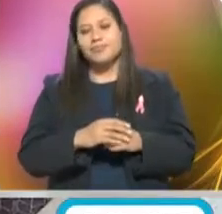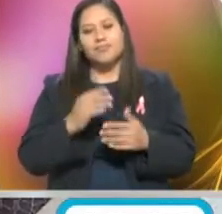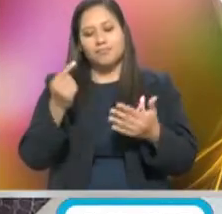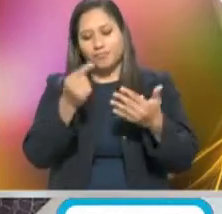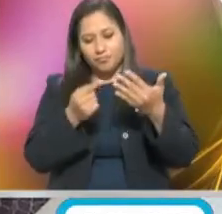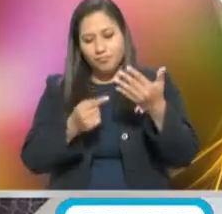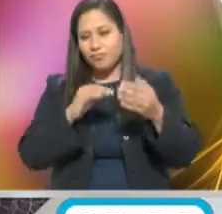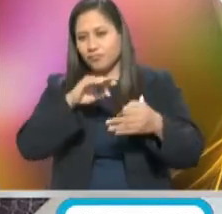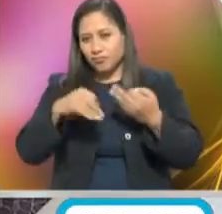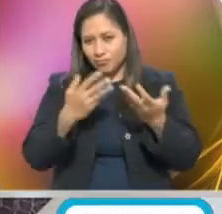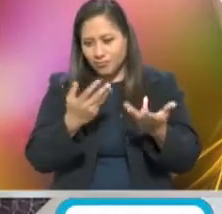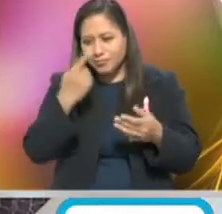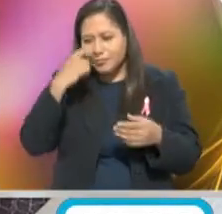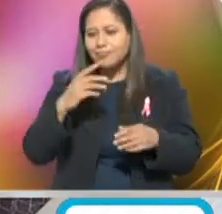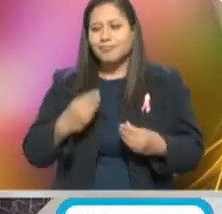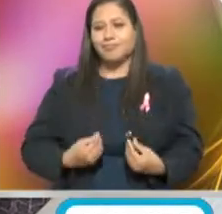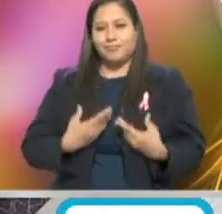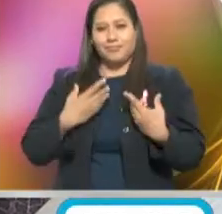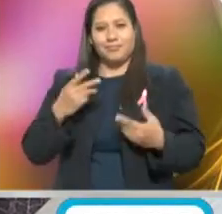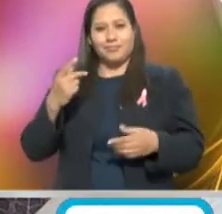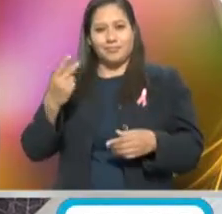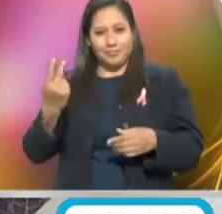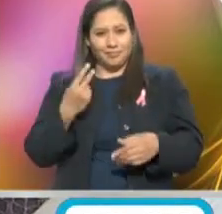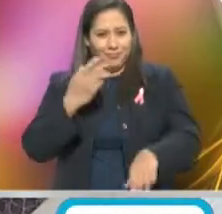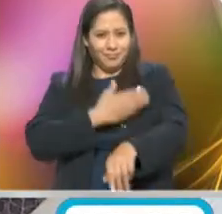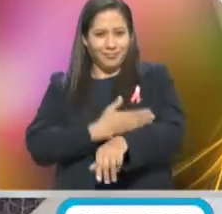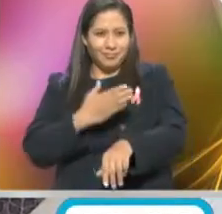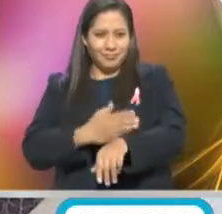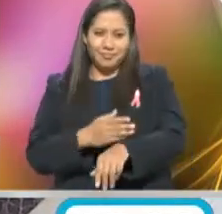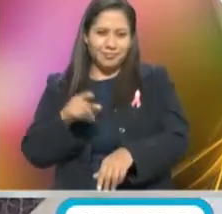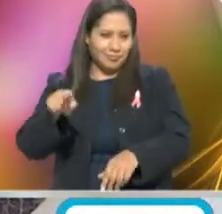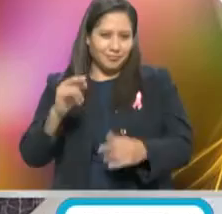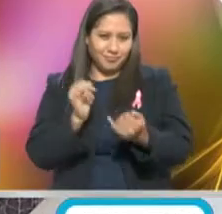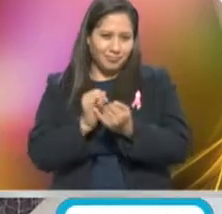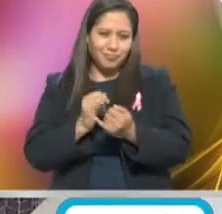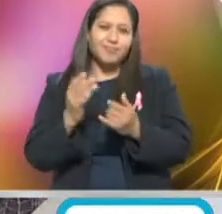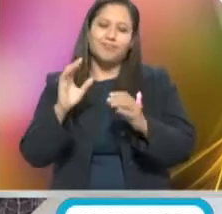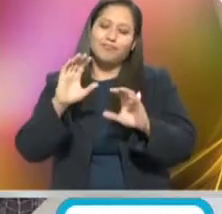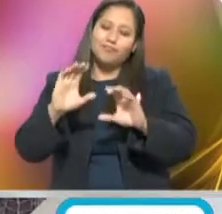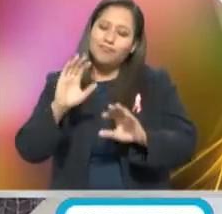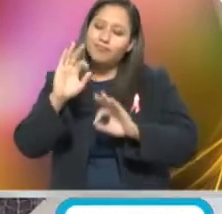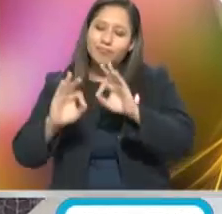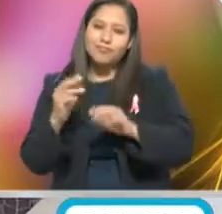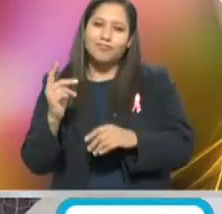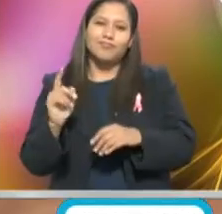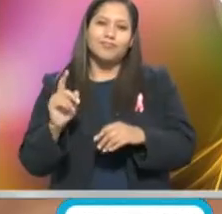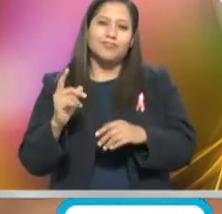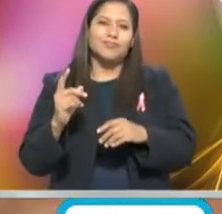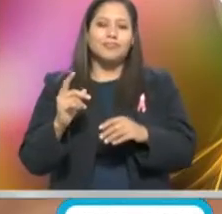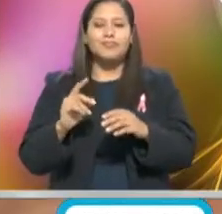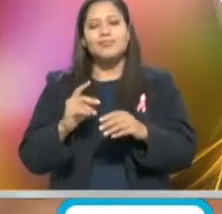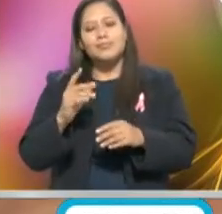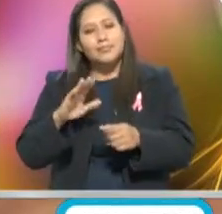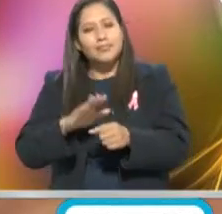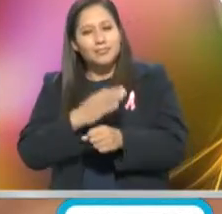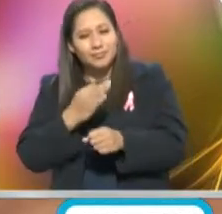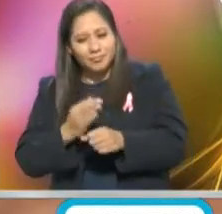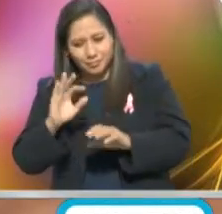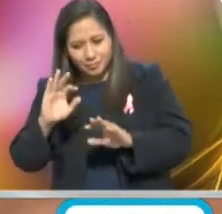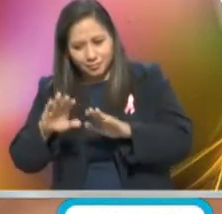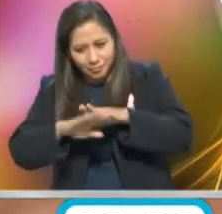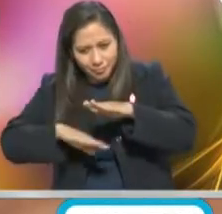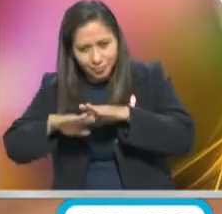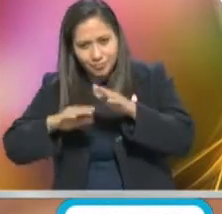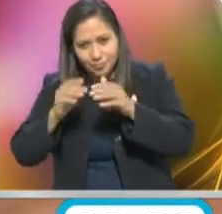para disfrutar su compañía y que ellos disfruten, obviamente, Sí, el cuidarlos. estar también con nosotros, que tengan los cuidados mínimos desde